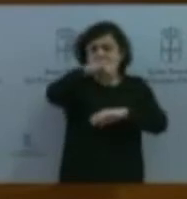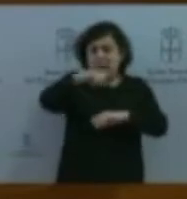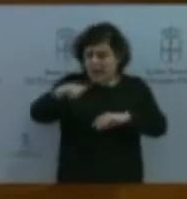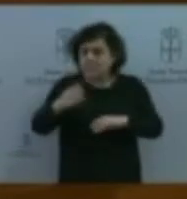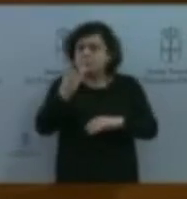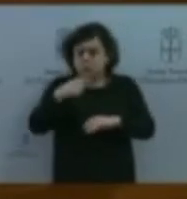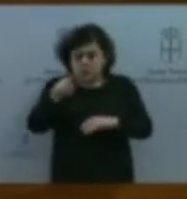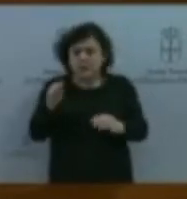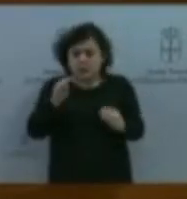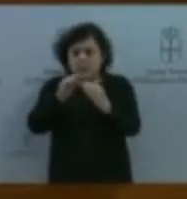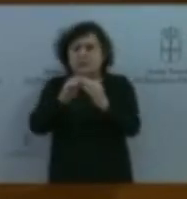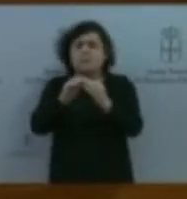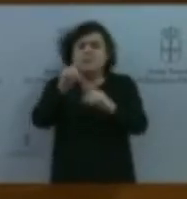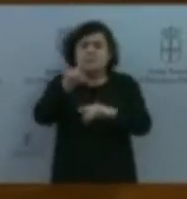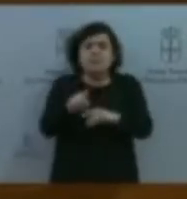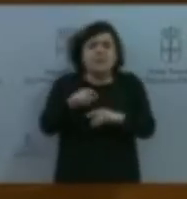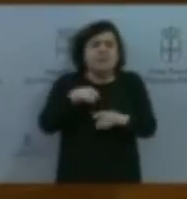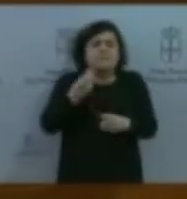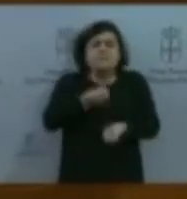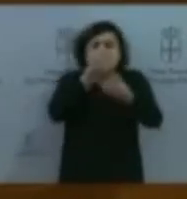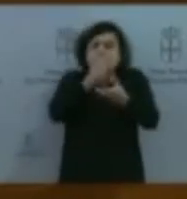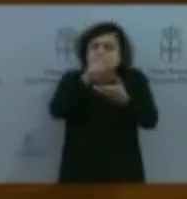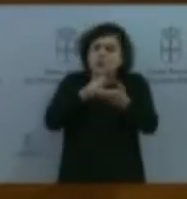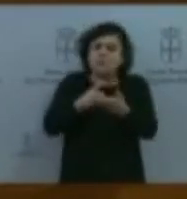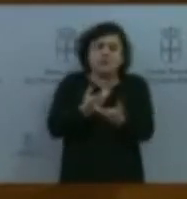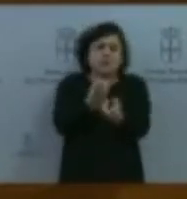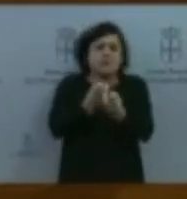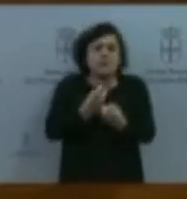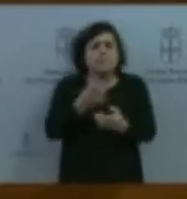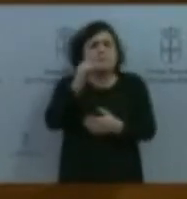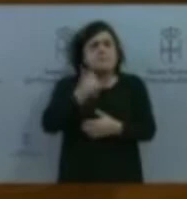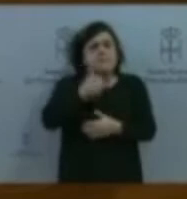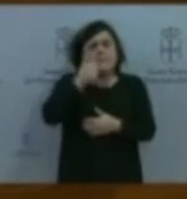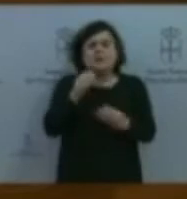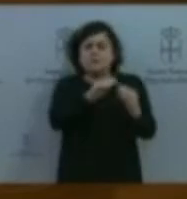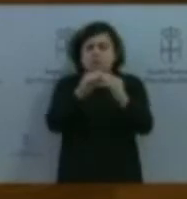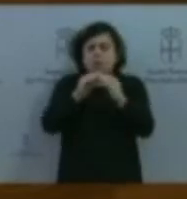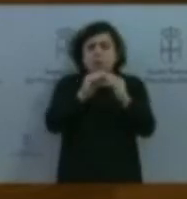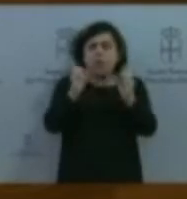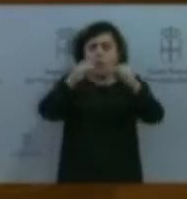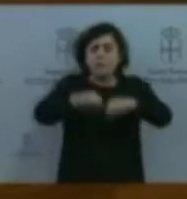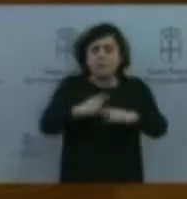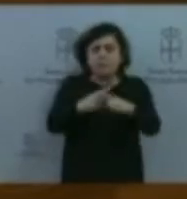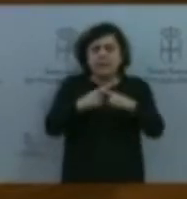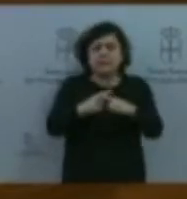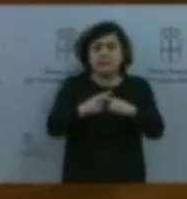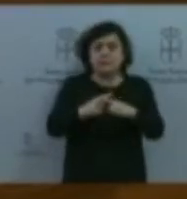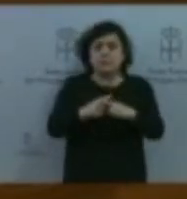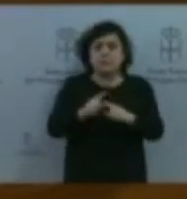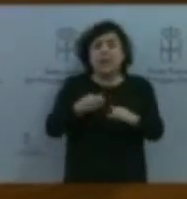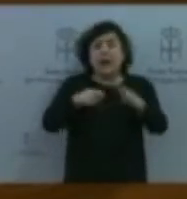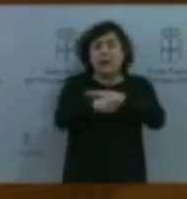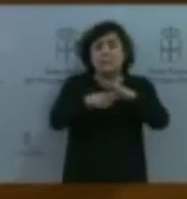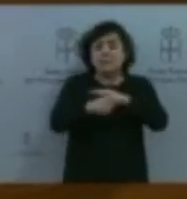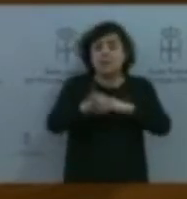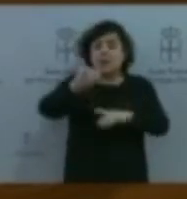más acertado. Compartimos la inversión del I+D al 2% del PIB, por supuesto, más